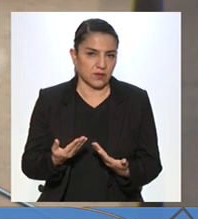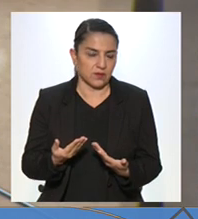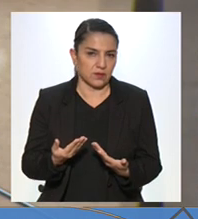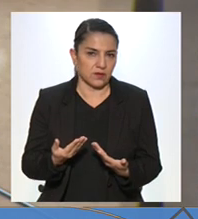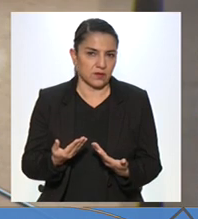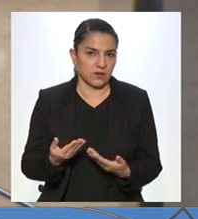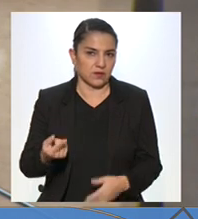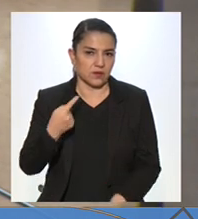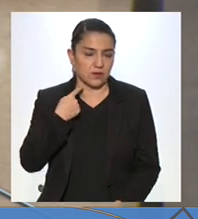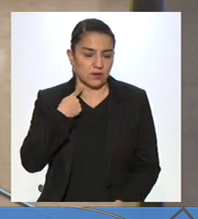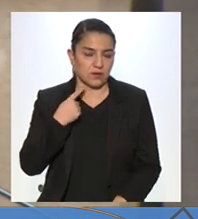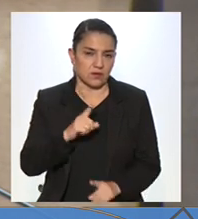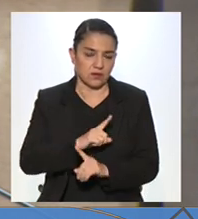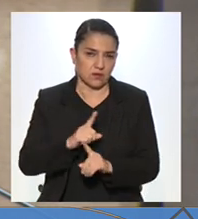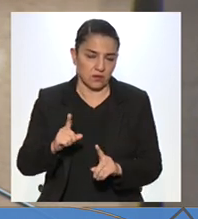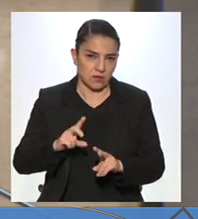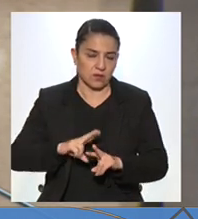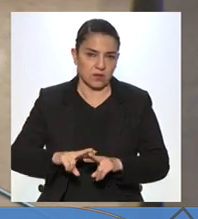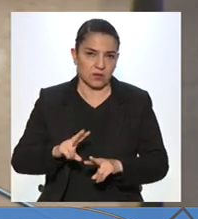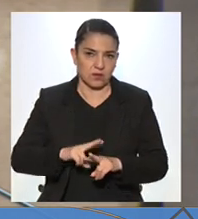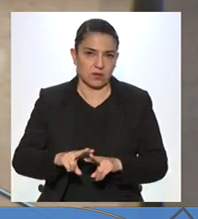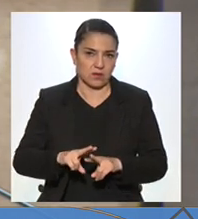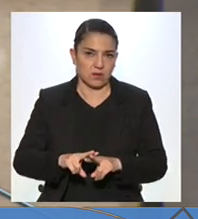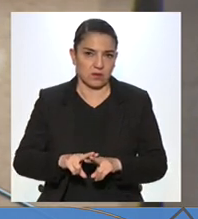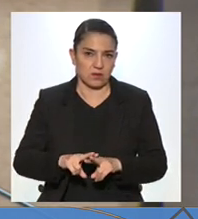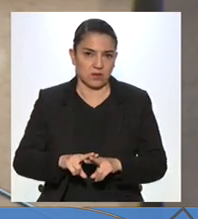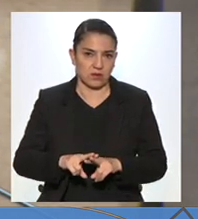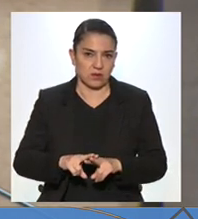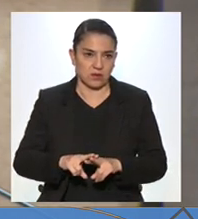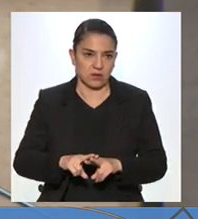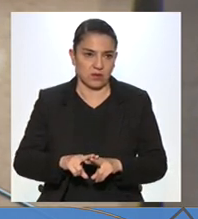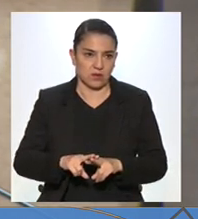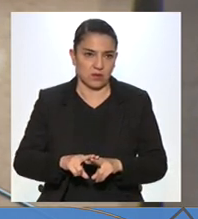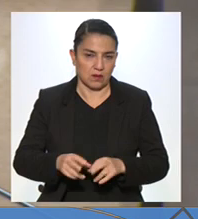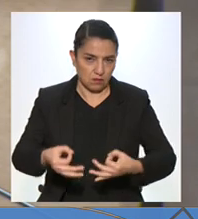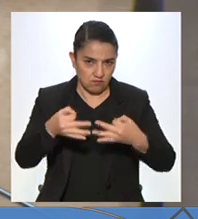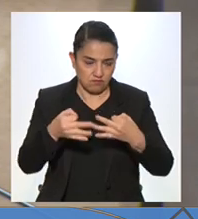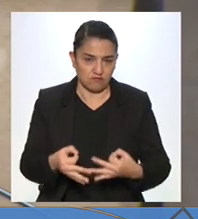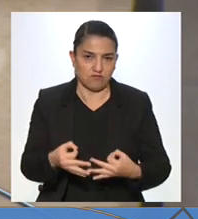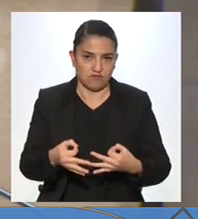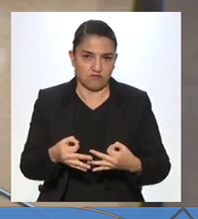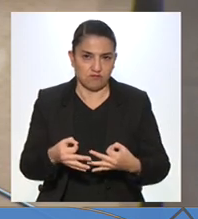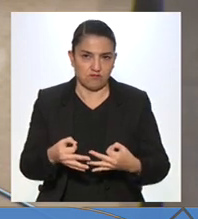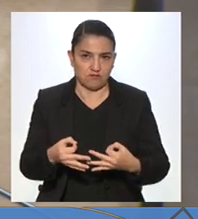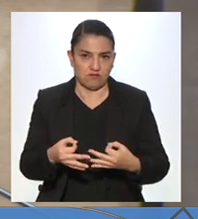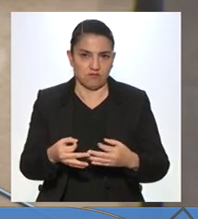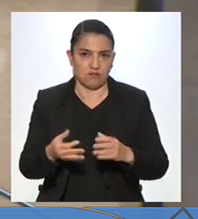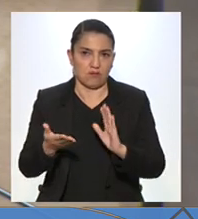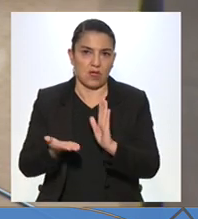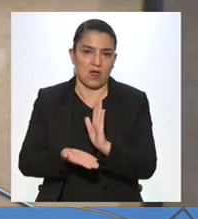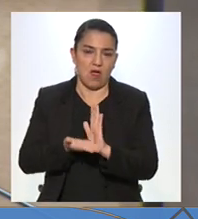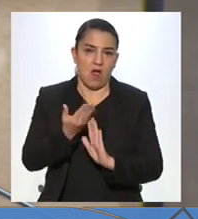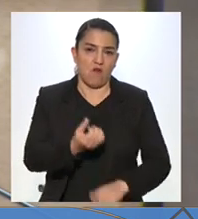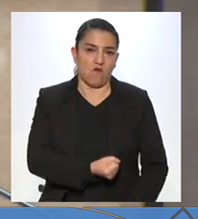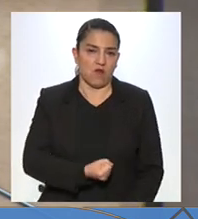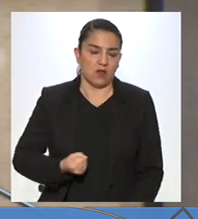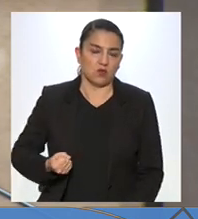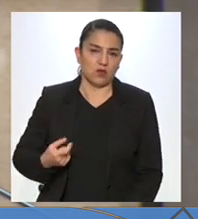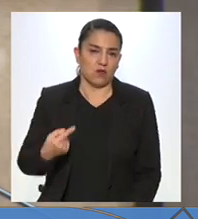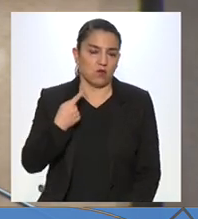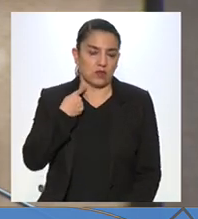los efectos de no actuar oportunamente sobre la inflación impactarían